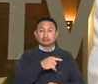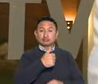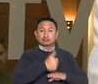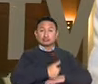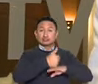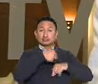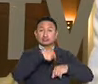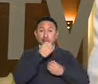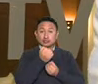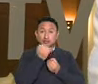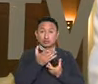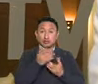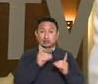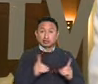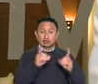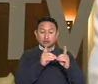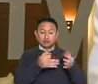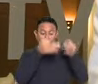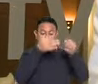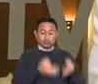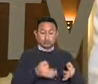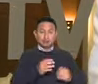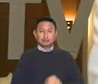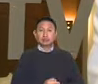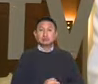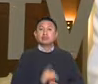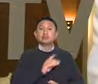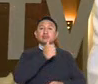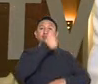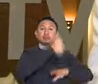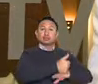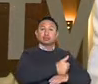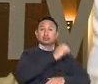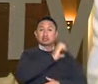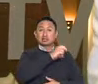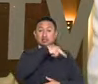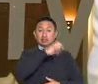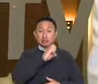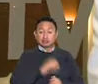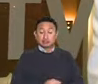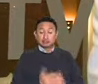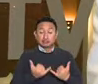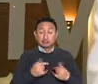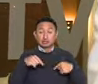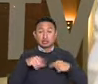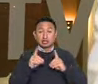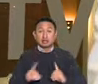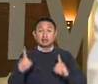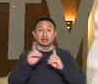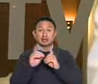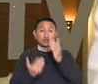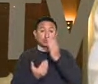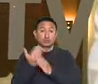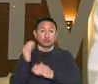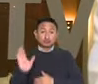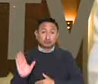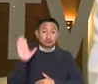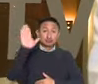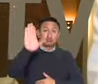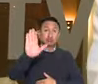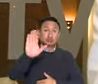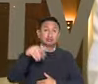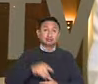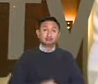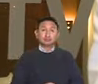a conocer los resultados oficiales en la sede de CNE. Mientras tanto, vamos a actualizar la información de la página